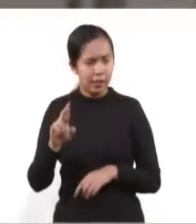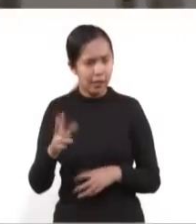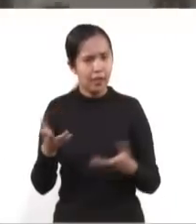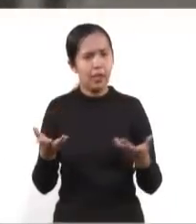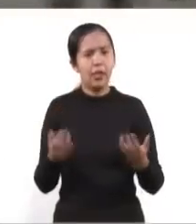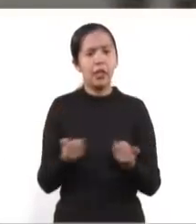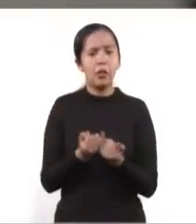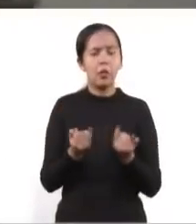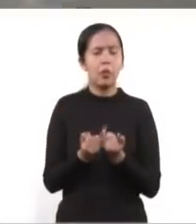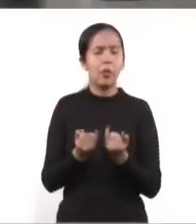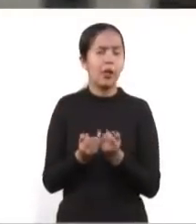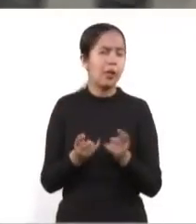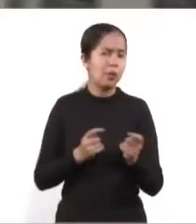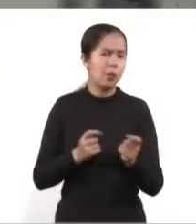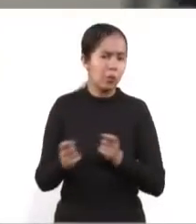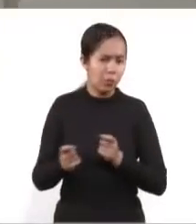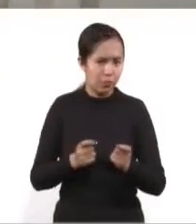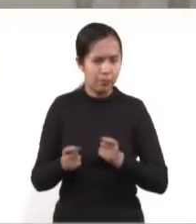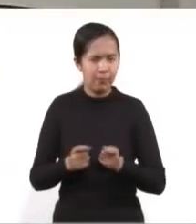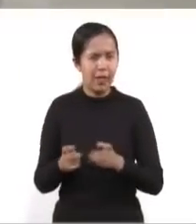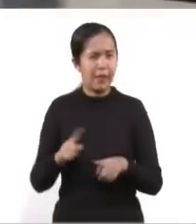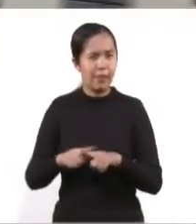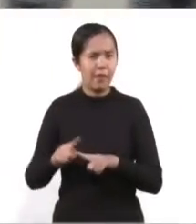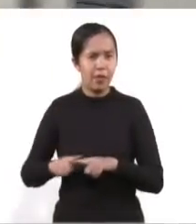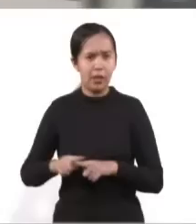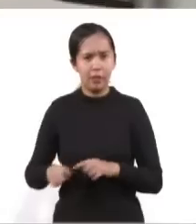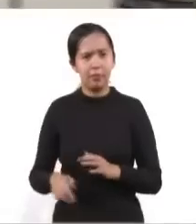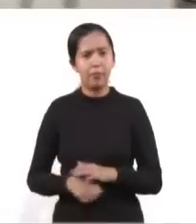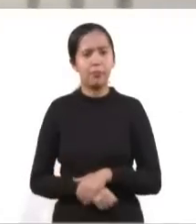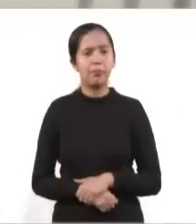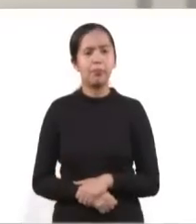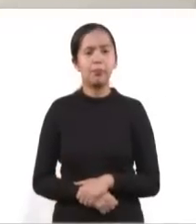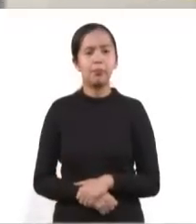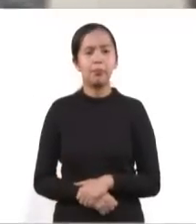fibra óptica redundante en todos los procesos.